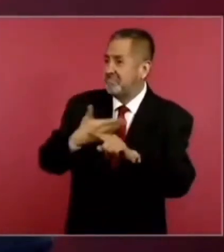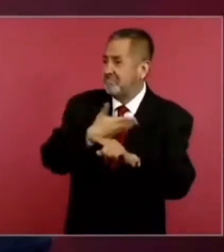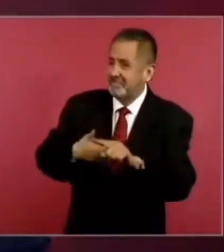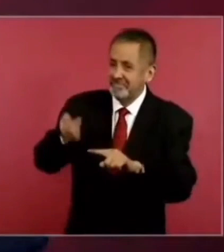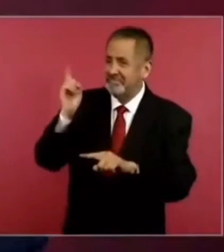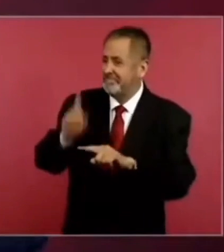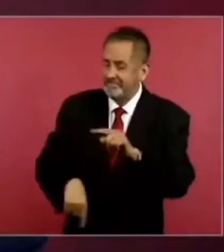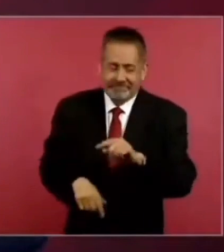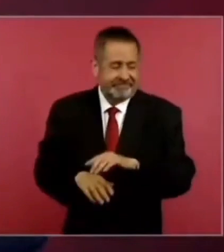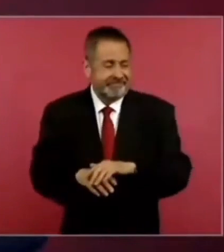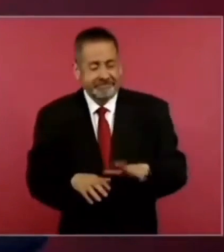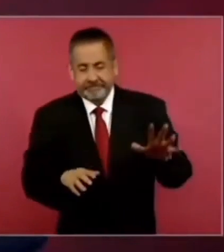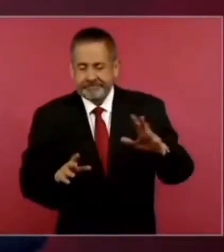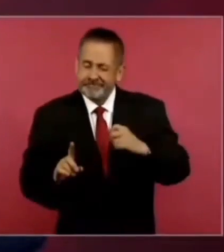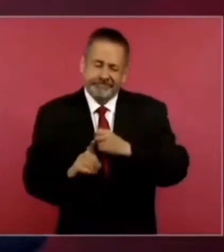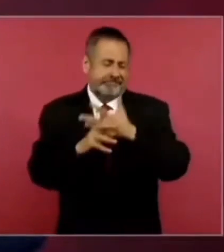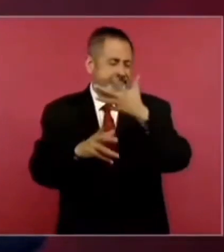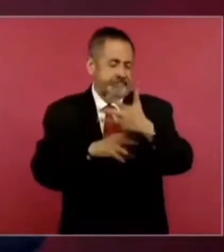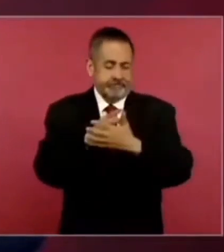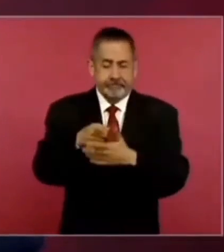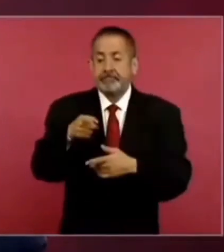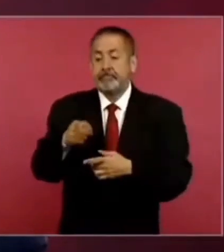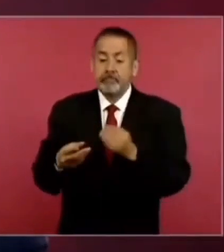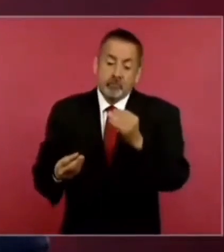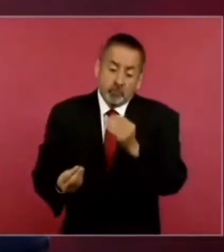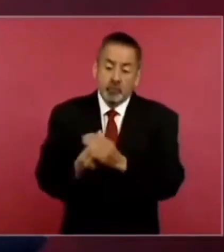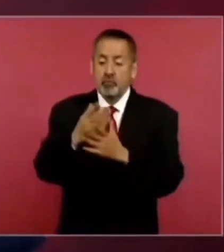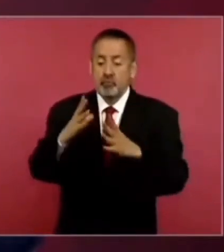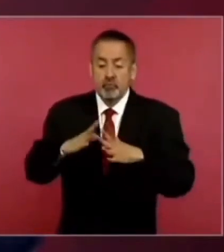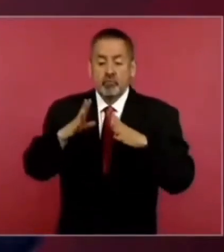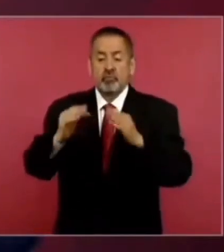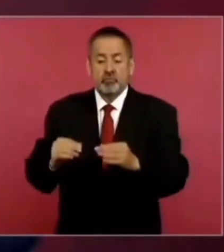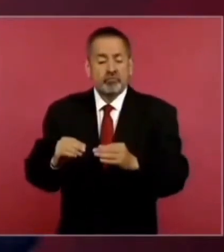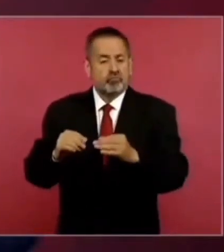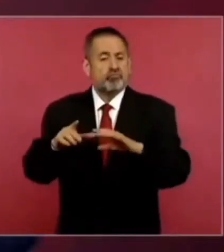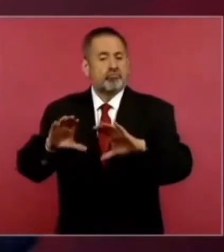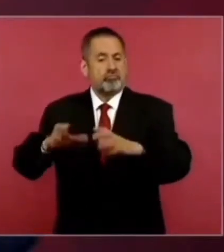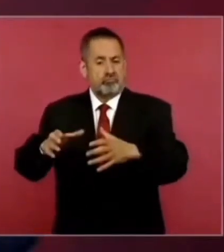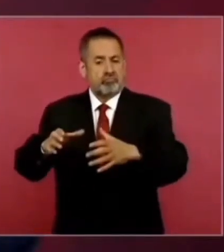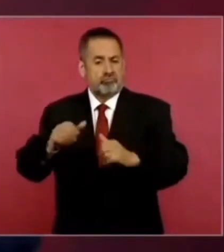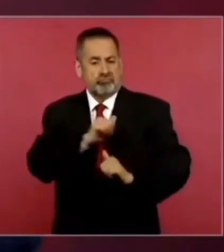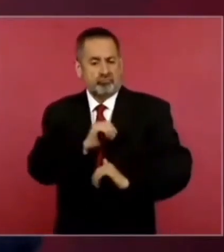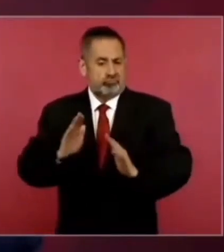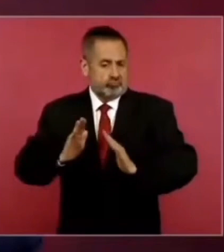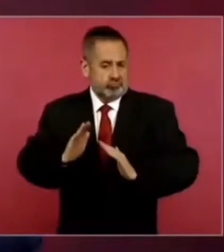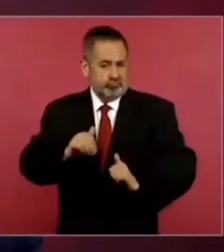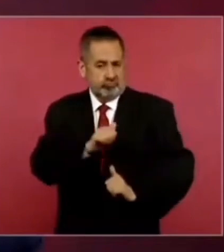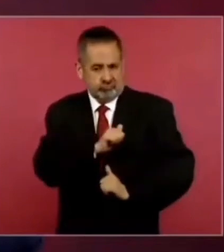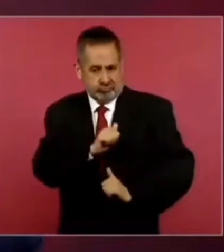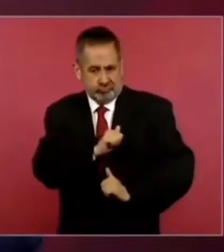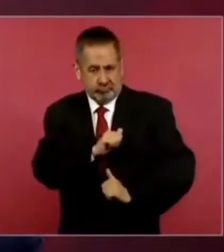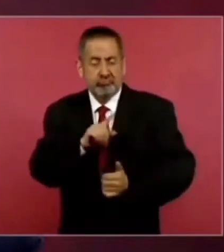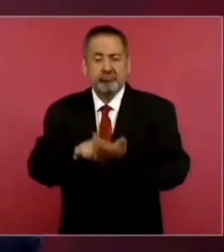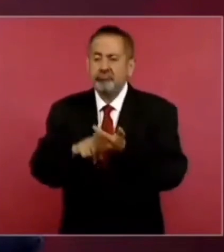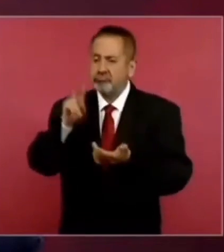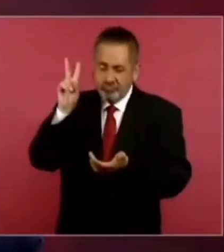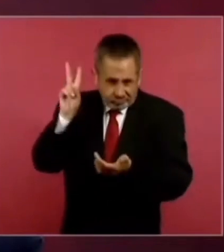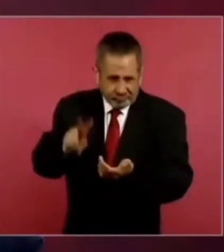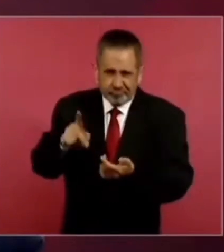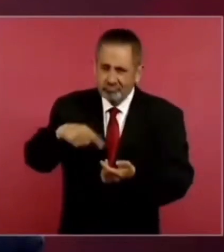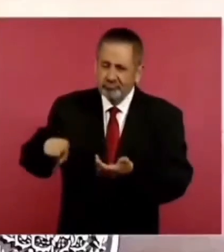ejército como otros, es un ejército popular. Los soldados son pueblo uniformado,